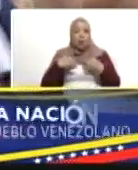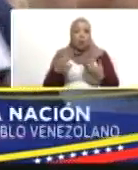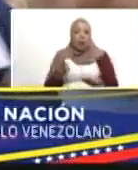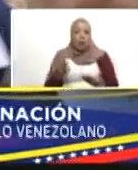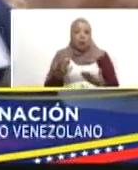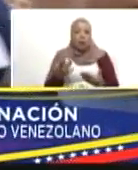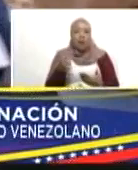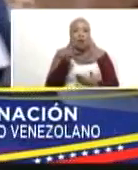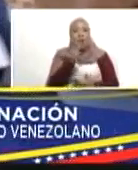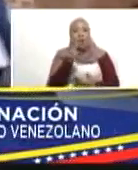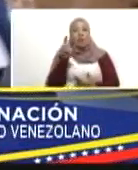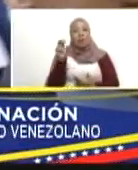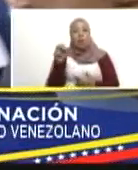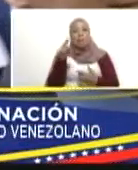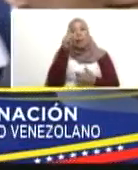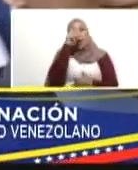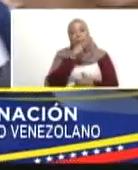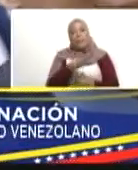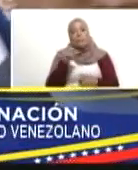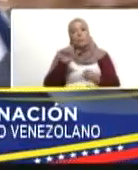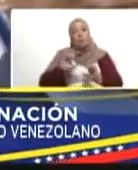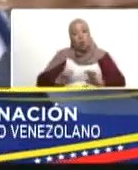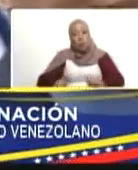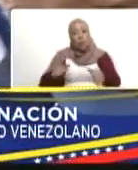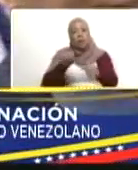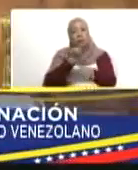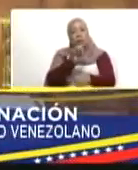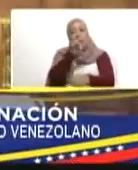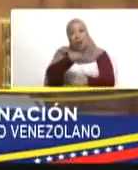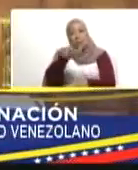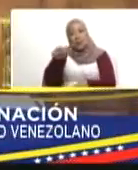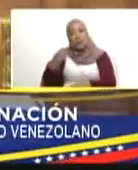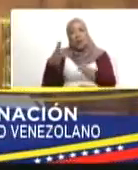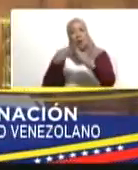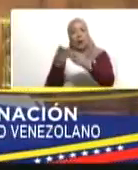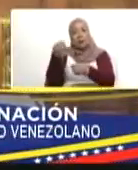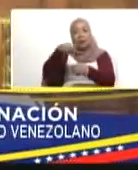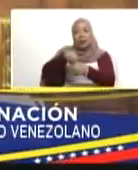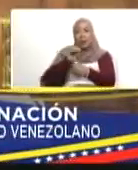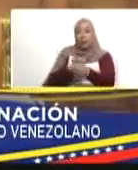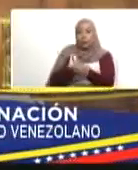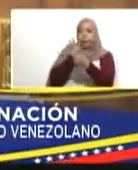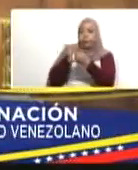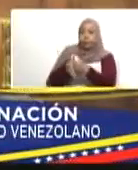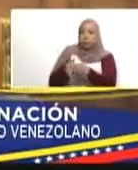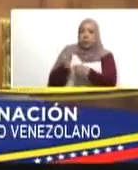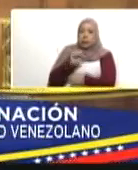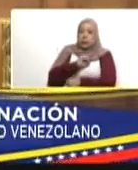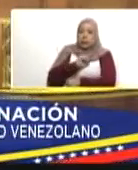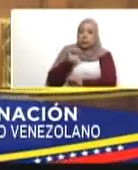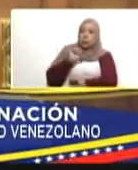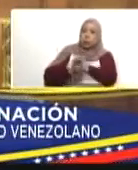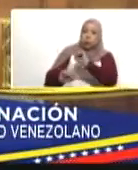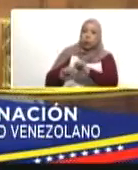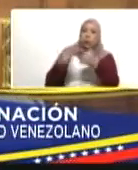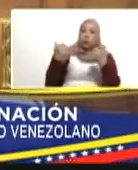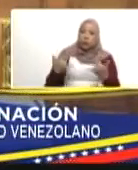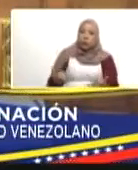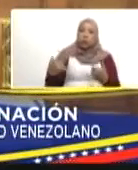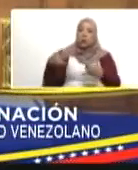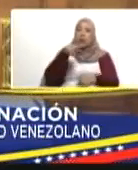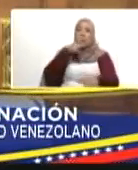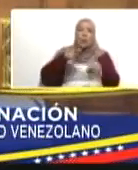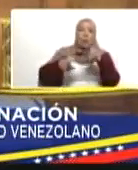plena pandemia en plena conspiración en plena agresión le hice una reingeniería una revisión hicimos una